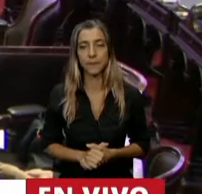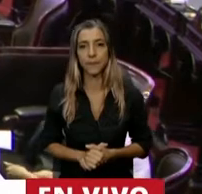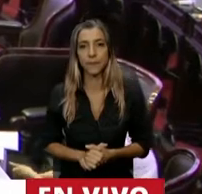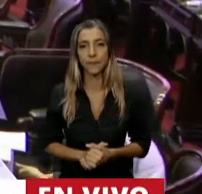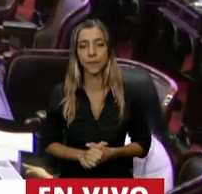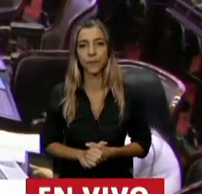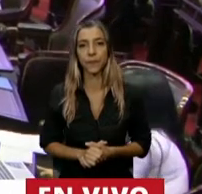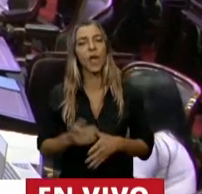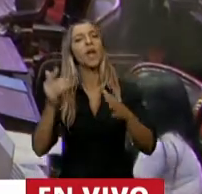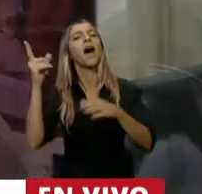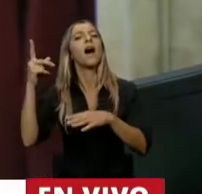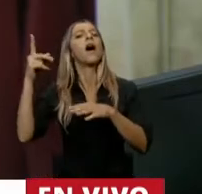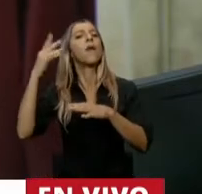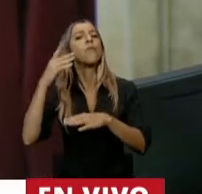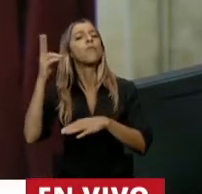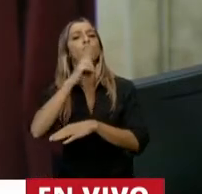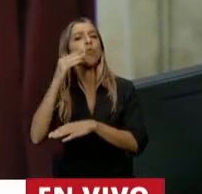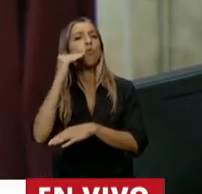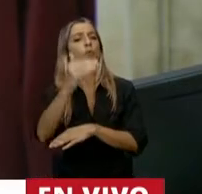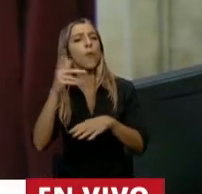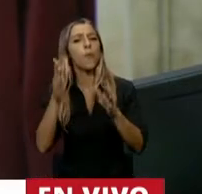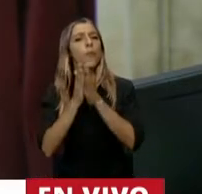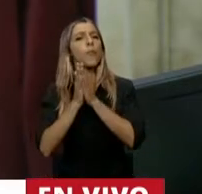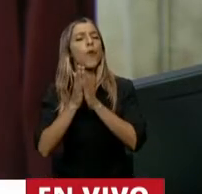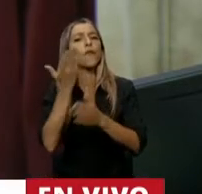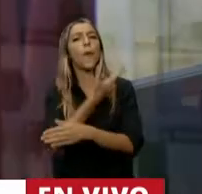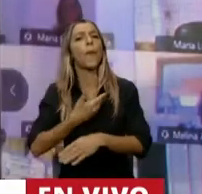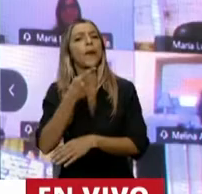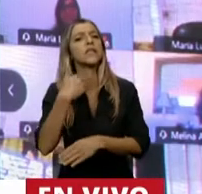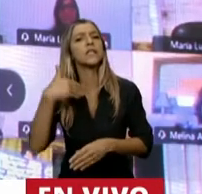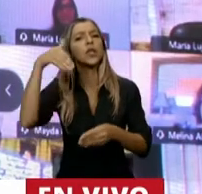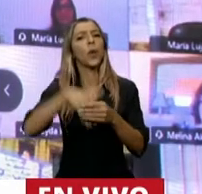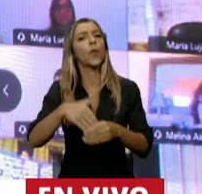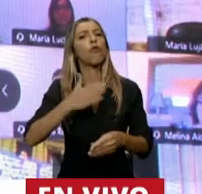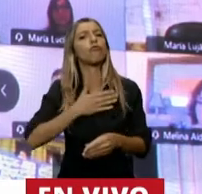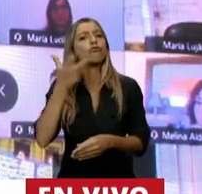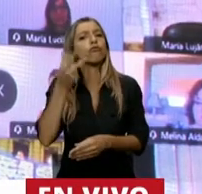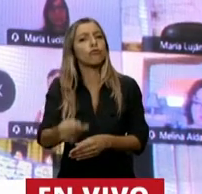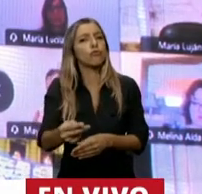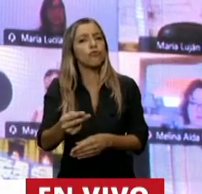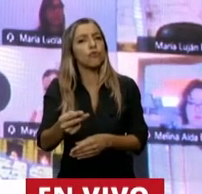Por favor, señor presidente. Sí, le escucho. Mi voto es negativo, pero